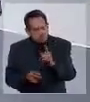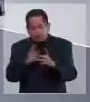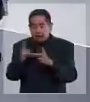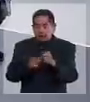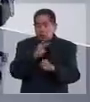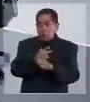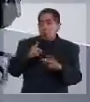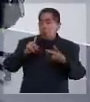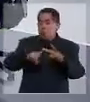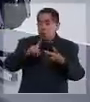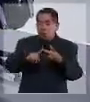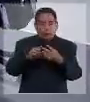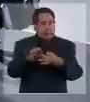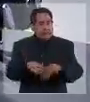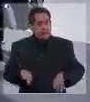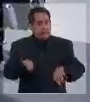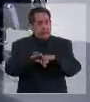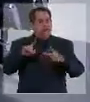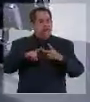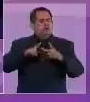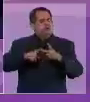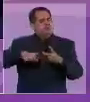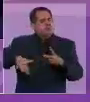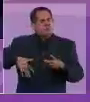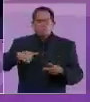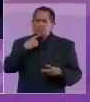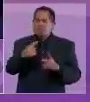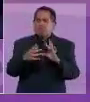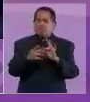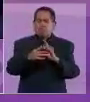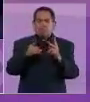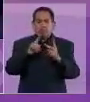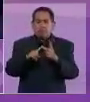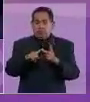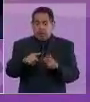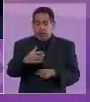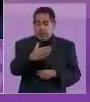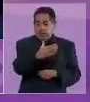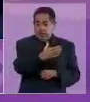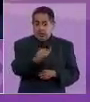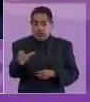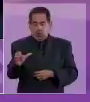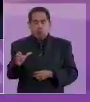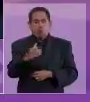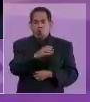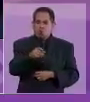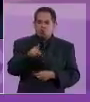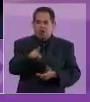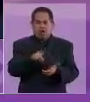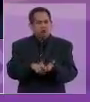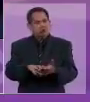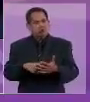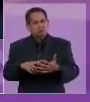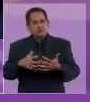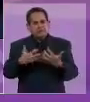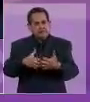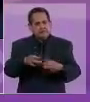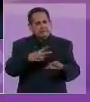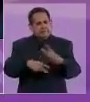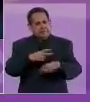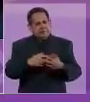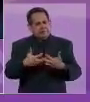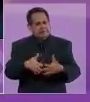Segundo, que es algo muy importante, decía yo que el campo es la fábrica más...